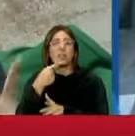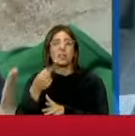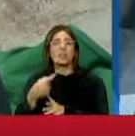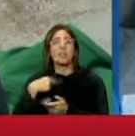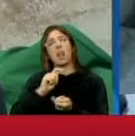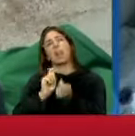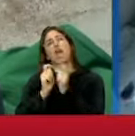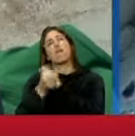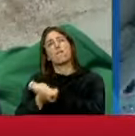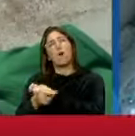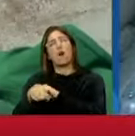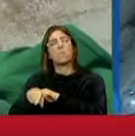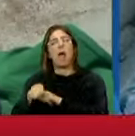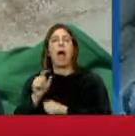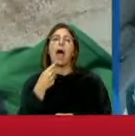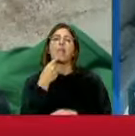ahí,